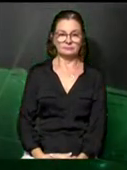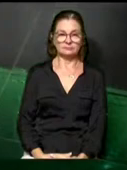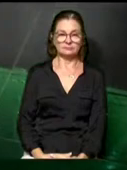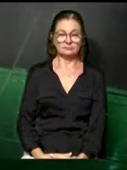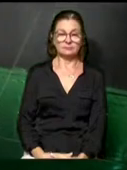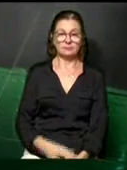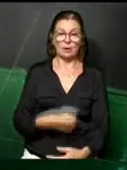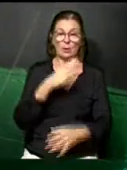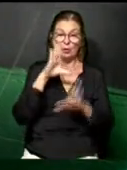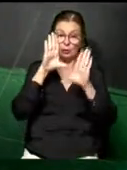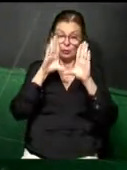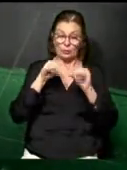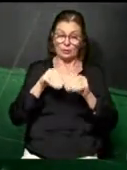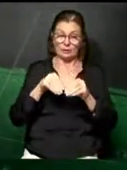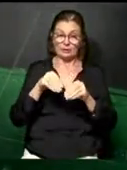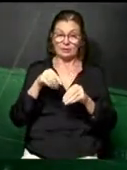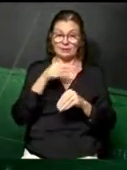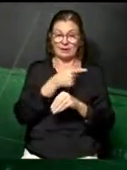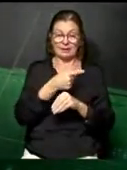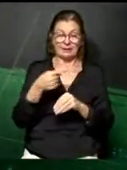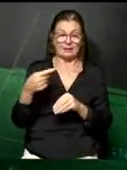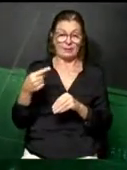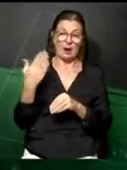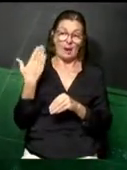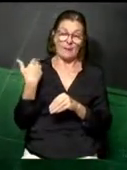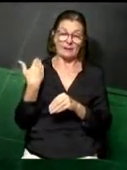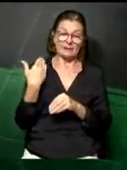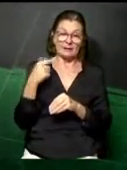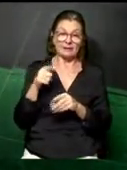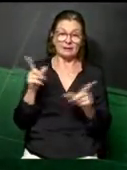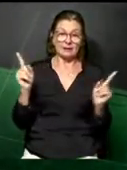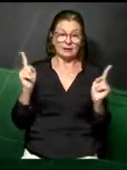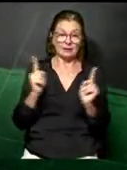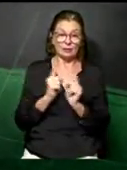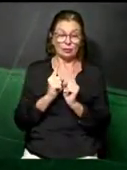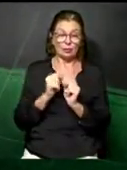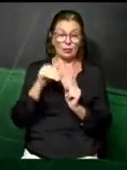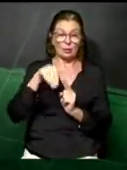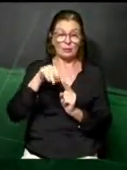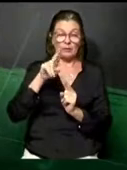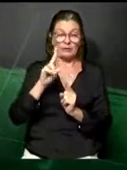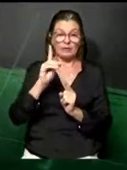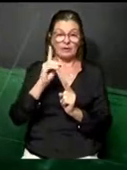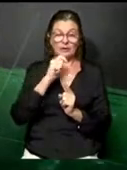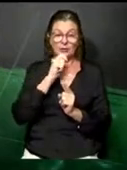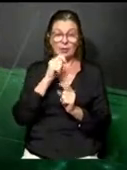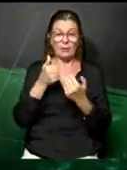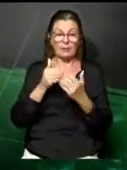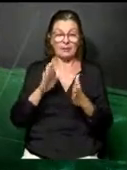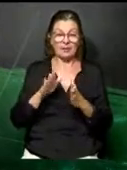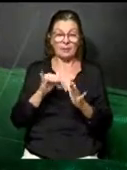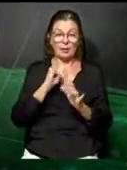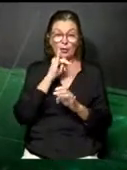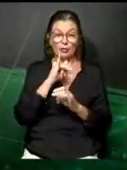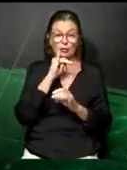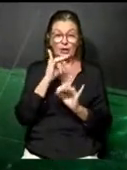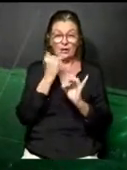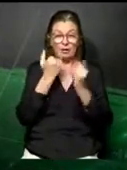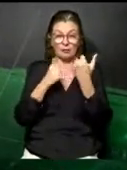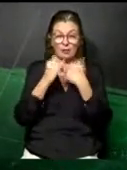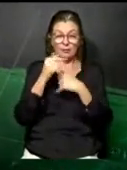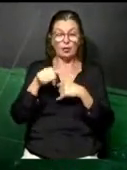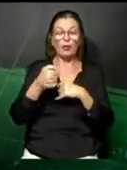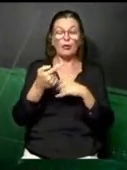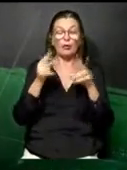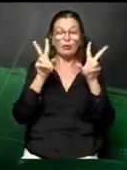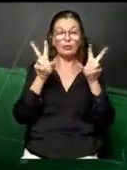Bueno, todo eso ocurrió la semana pasada. Este es el resumen de MVD Noticias. Vamos a comenzar el desarrollo de la información con otros temas